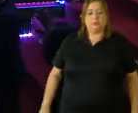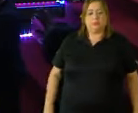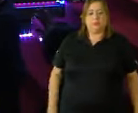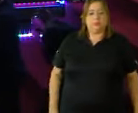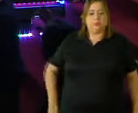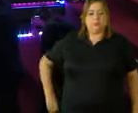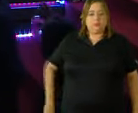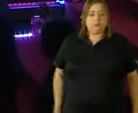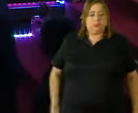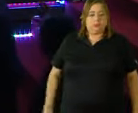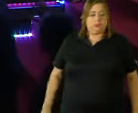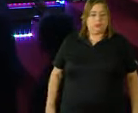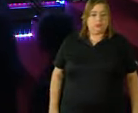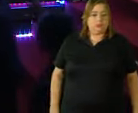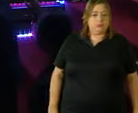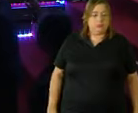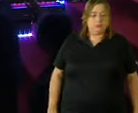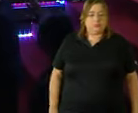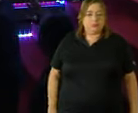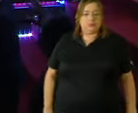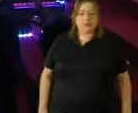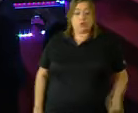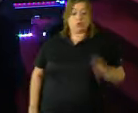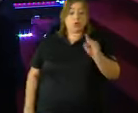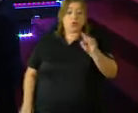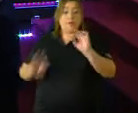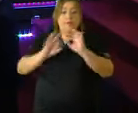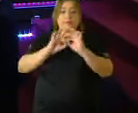Ellos son tu familia.